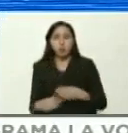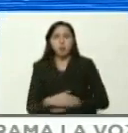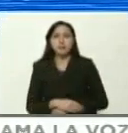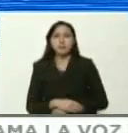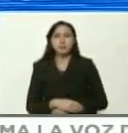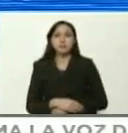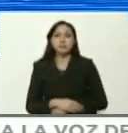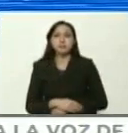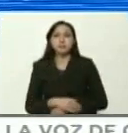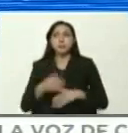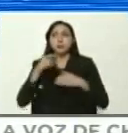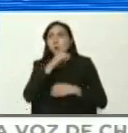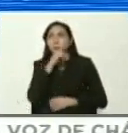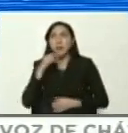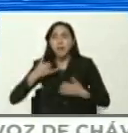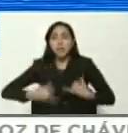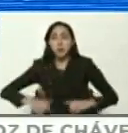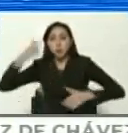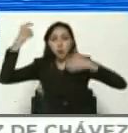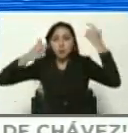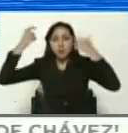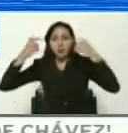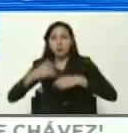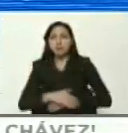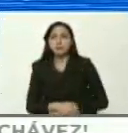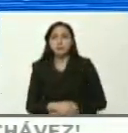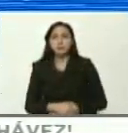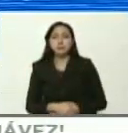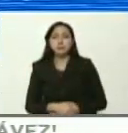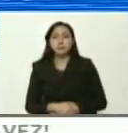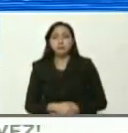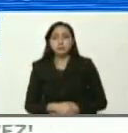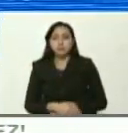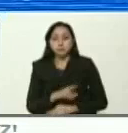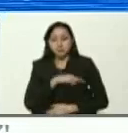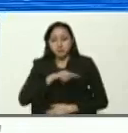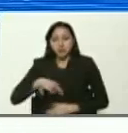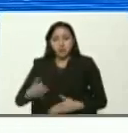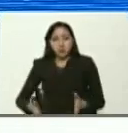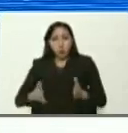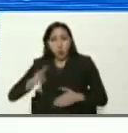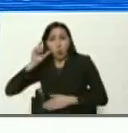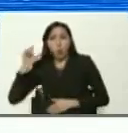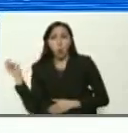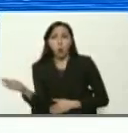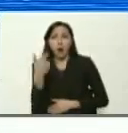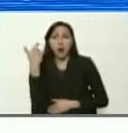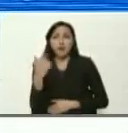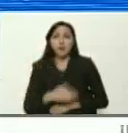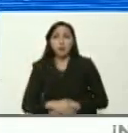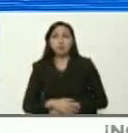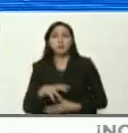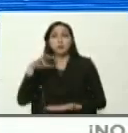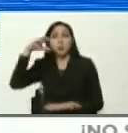Los Hijos de Chávez. Y además estamos logrando que Guárico sea un